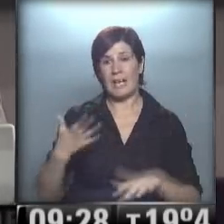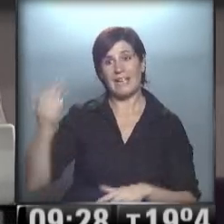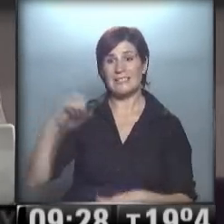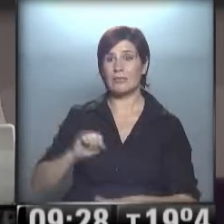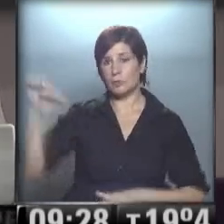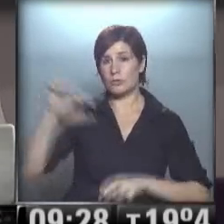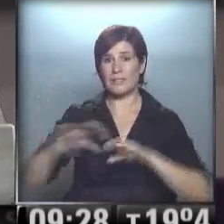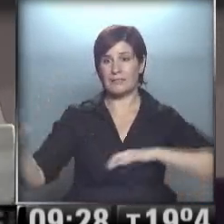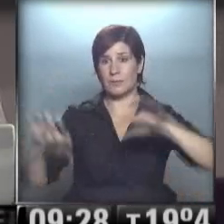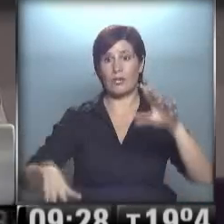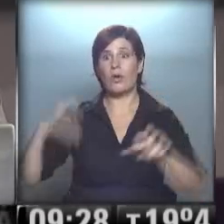la unión soviética y de la Guerra Fría